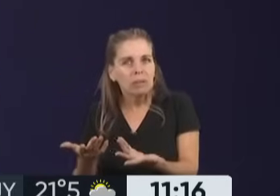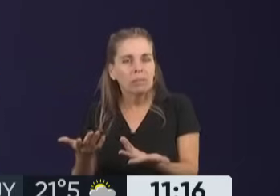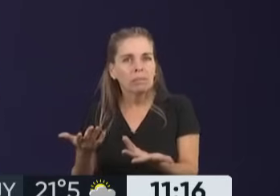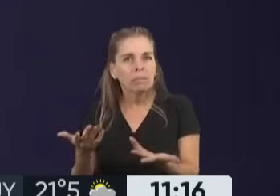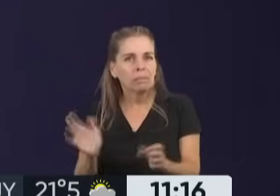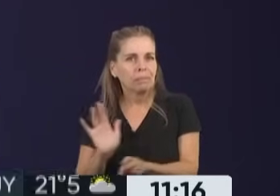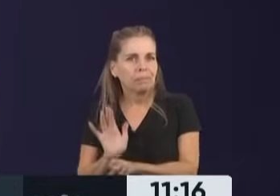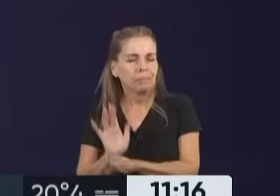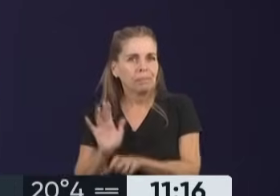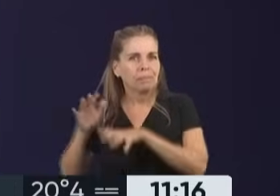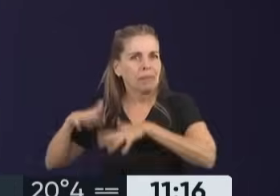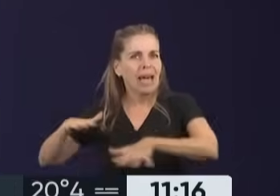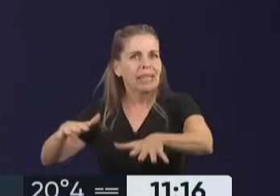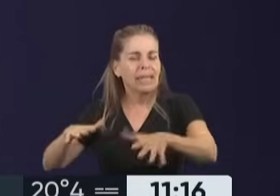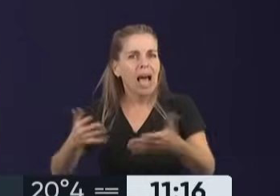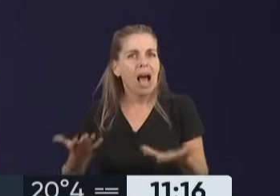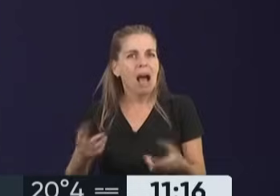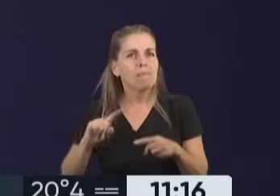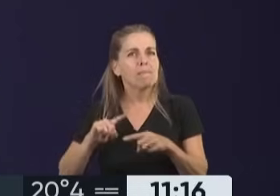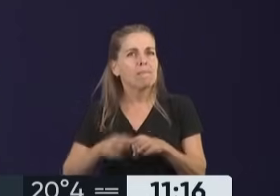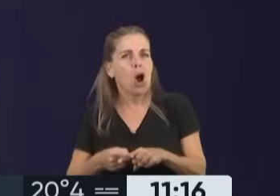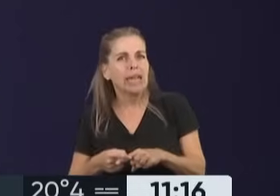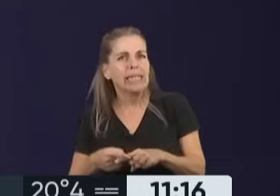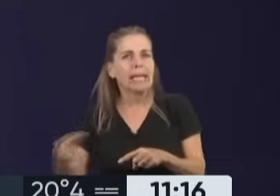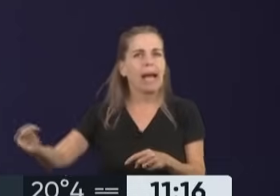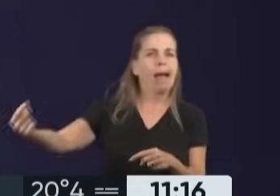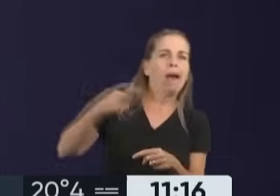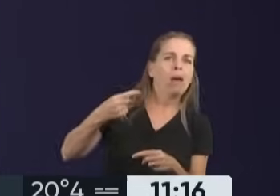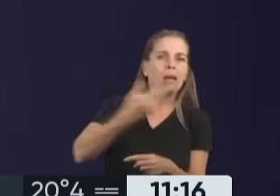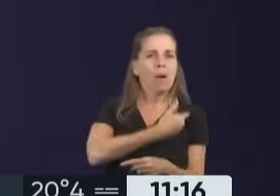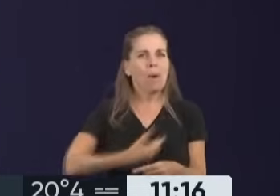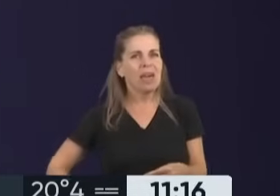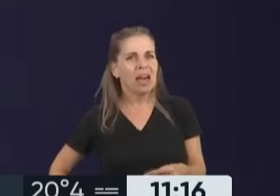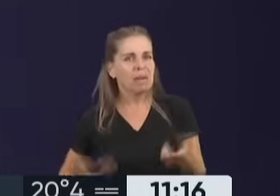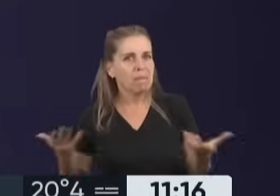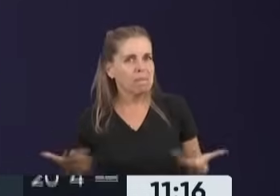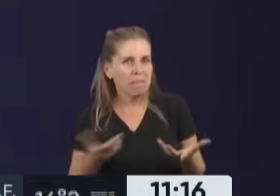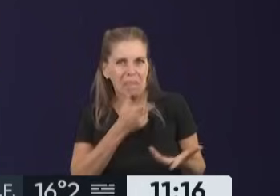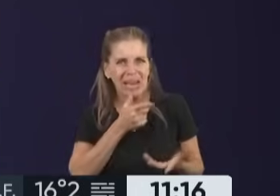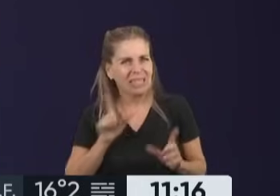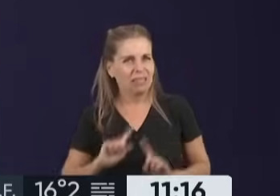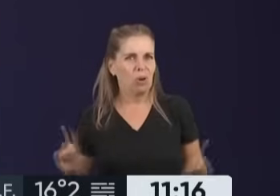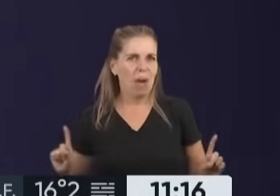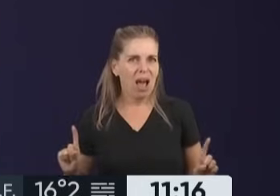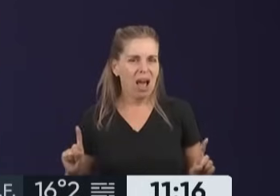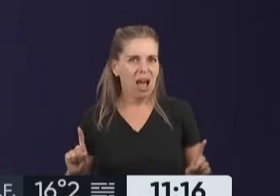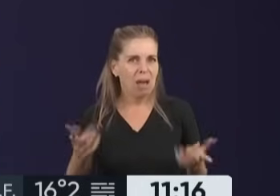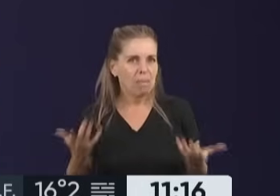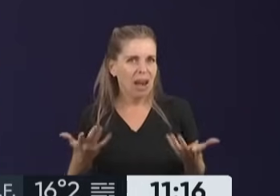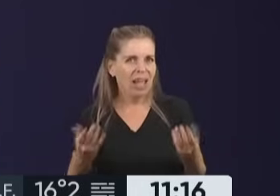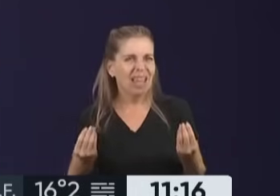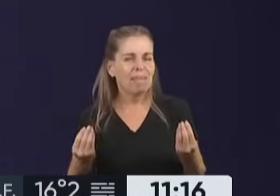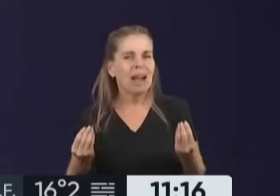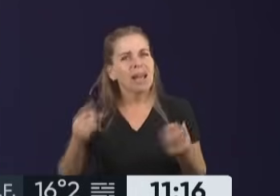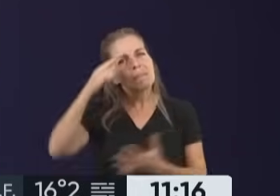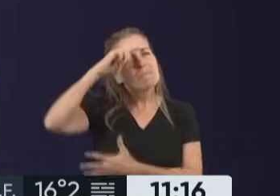en una marcha política opositora que me parece que no correspondía entremezclarse